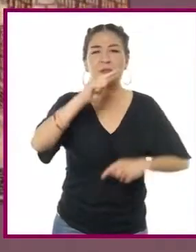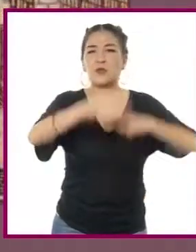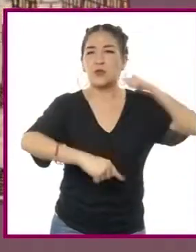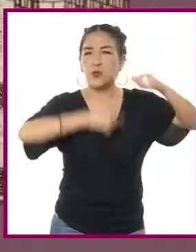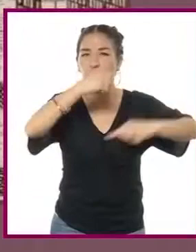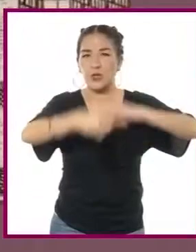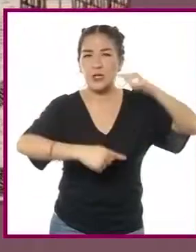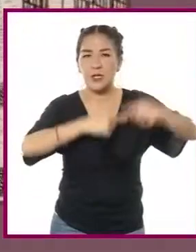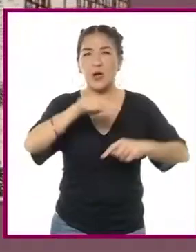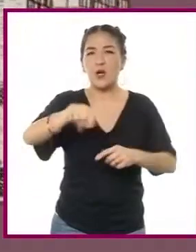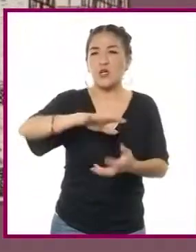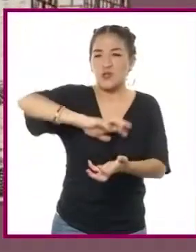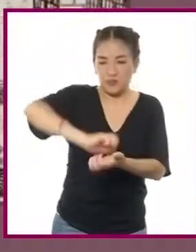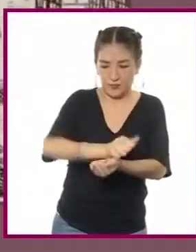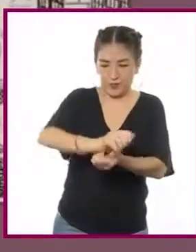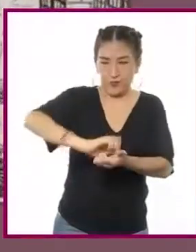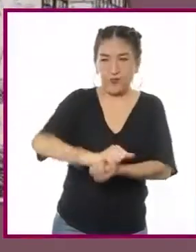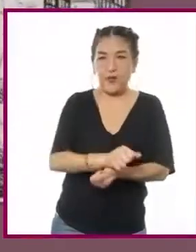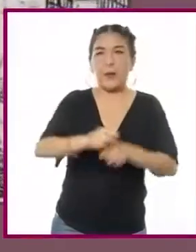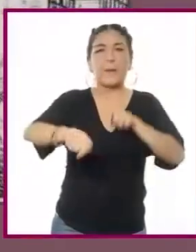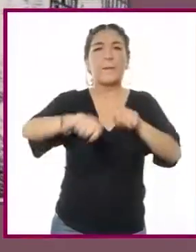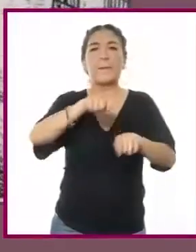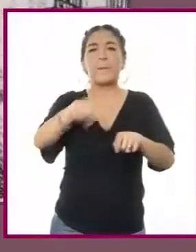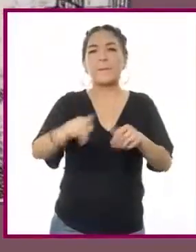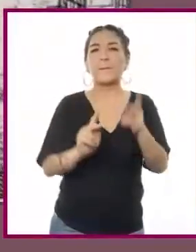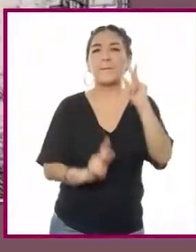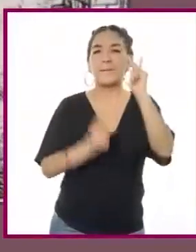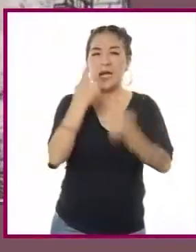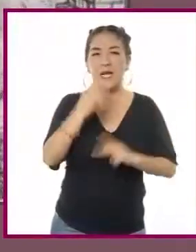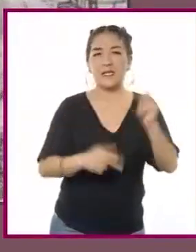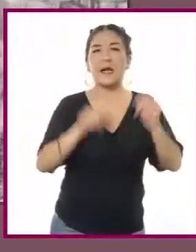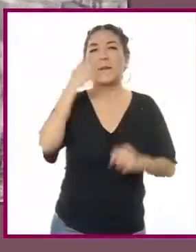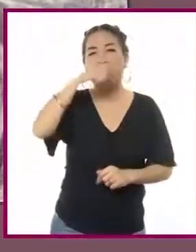cuales trituraban las plantas para obtener los almíbares.